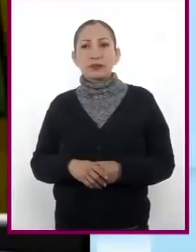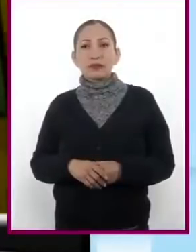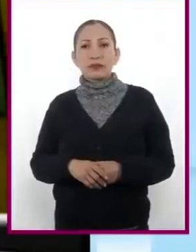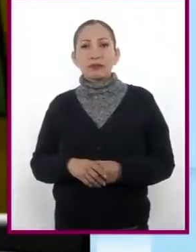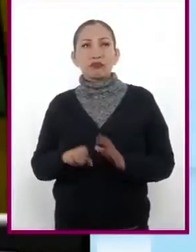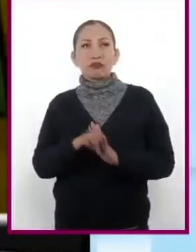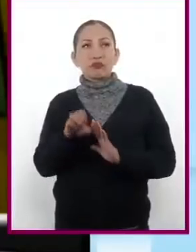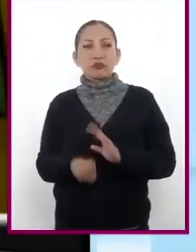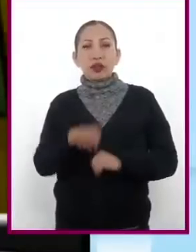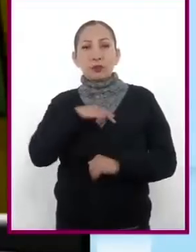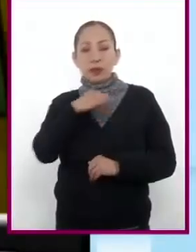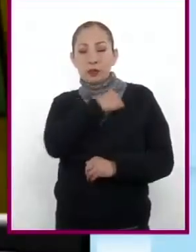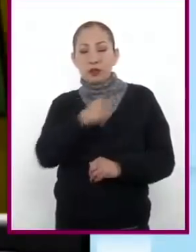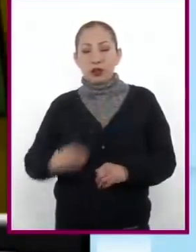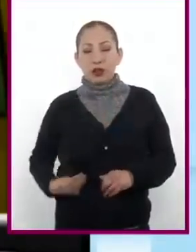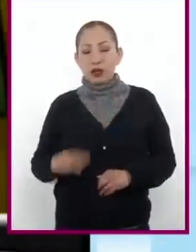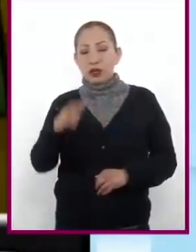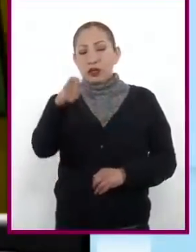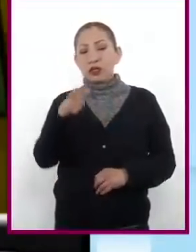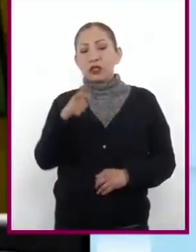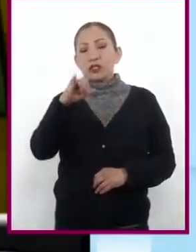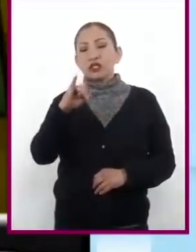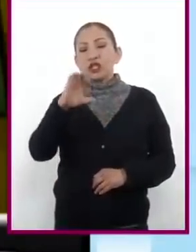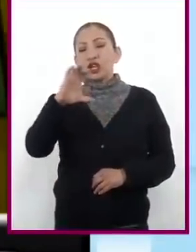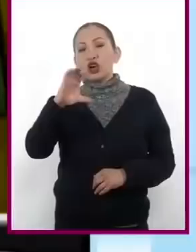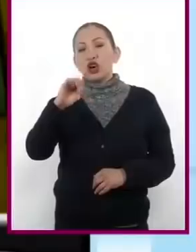Como ejemplo, mi municipio es Chicontepec,